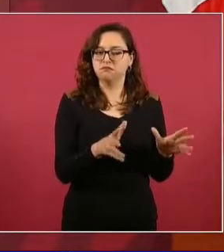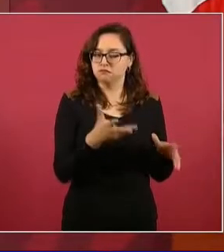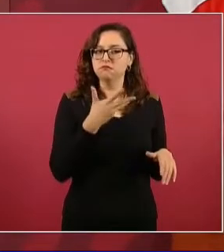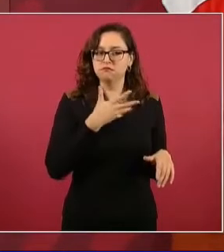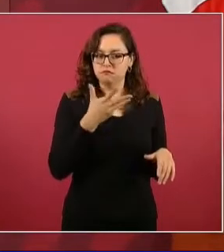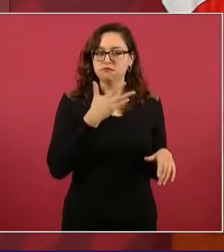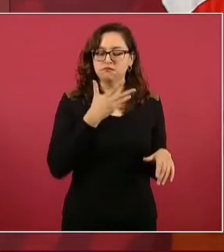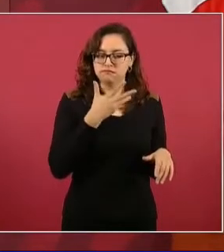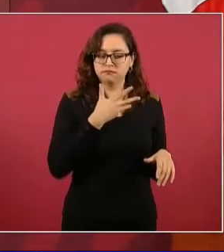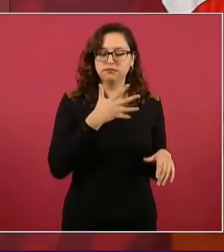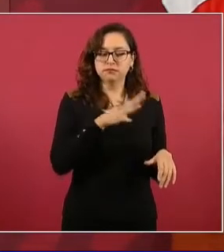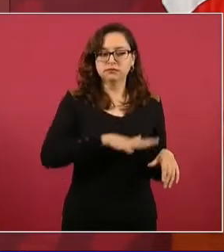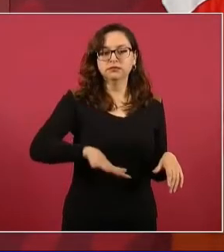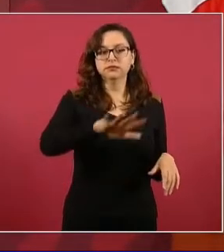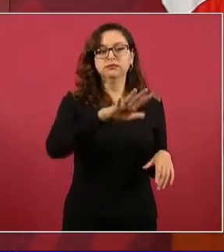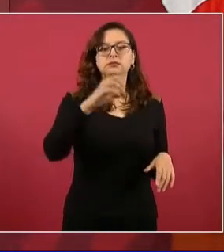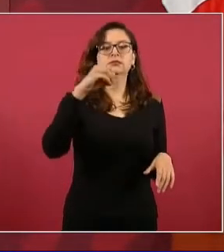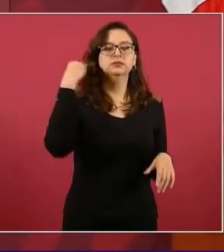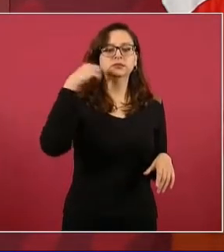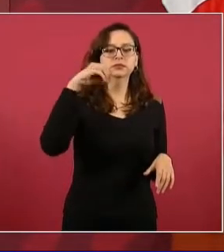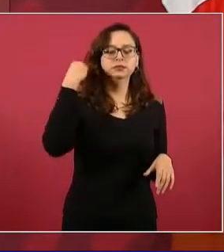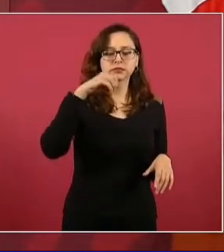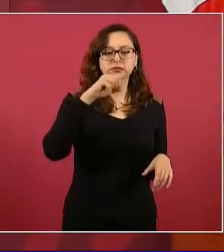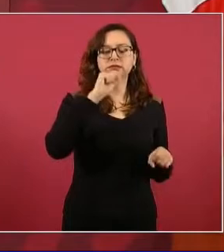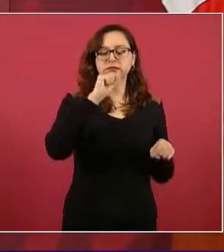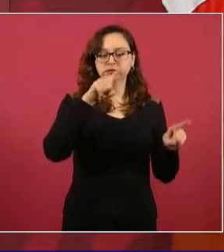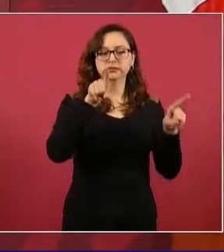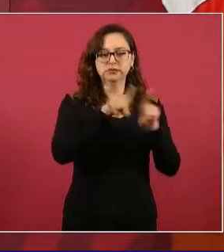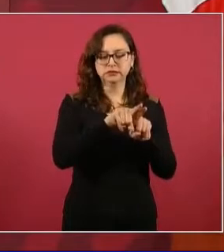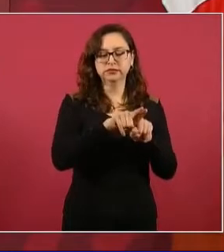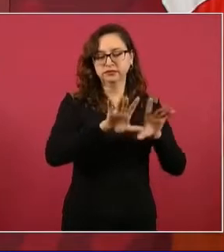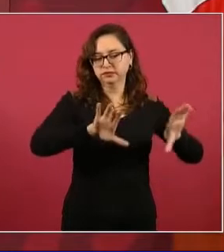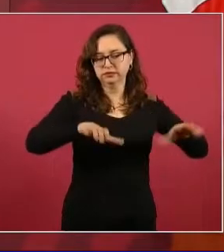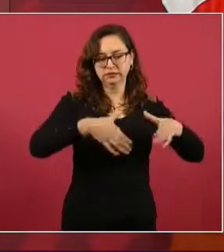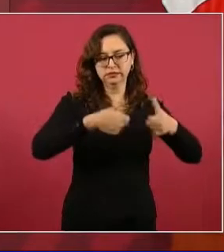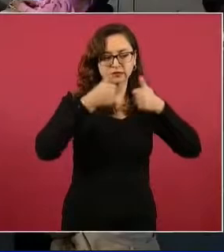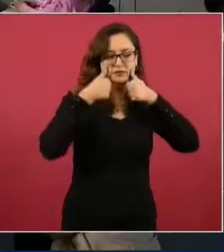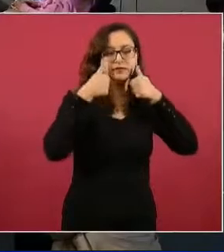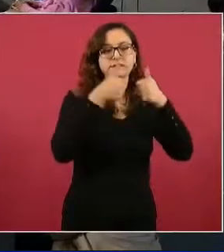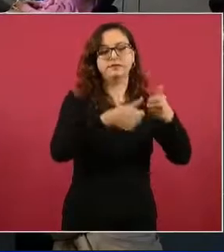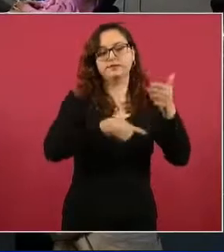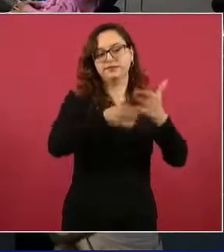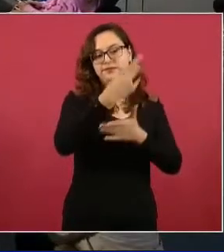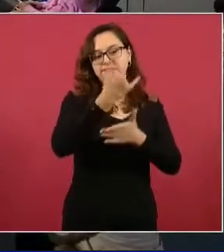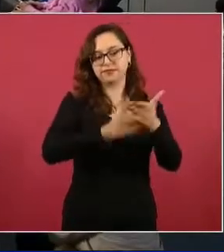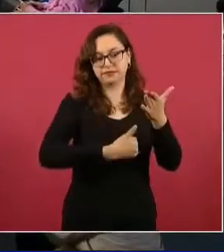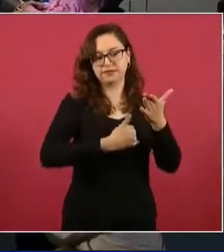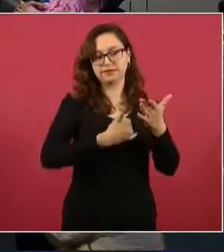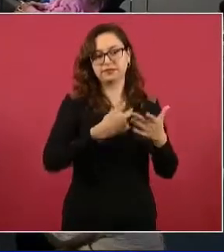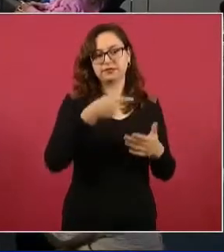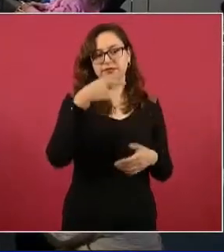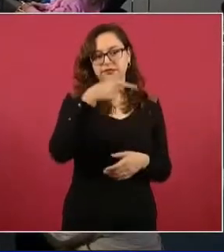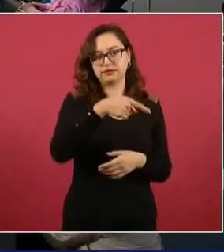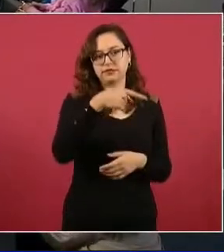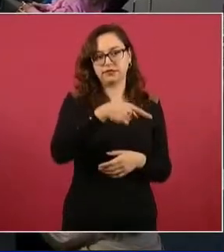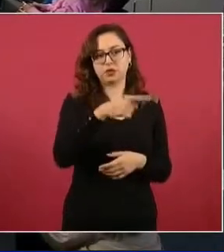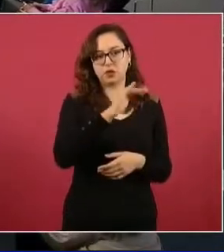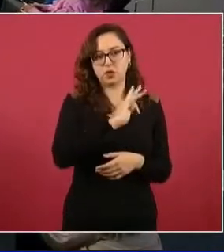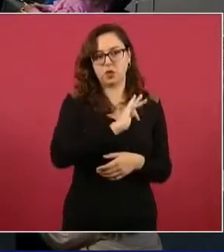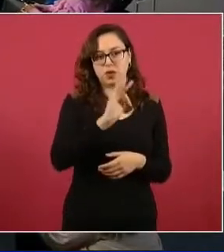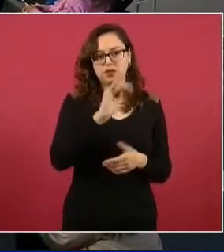esa región de Oaxaca para la acción comunitaria, y estamos en un proyecto para que se convierta en una unidad de medicina